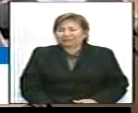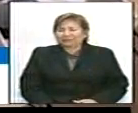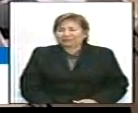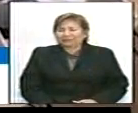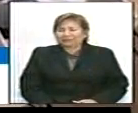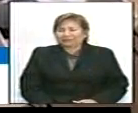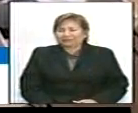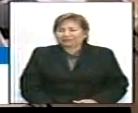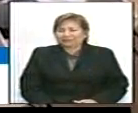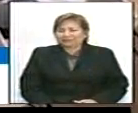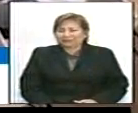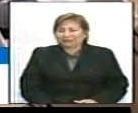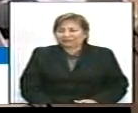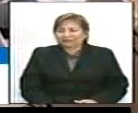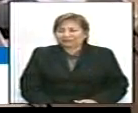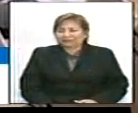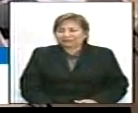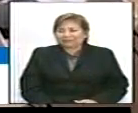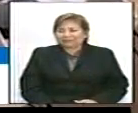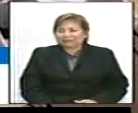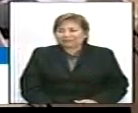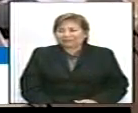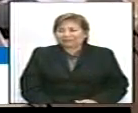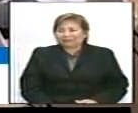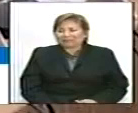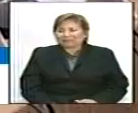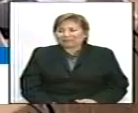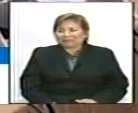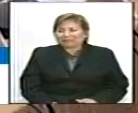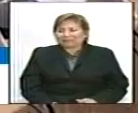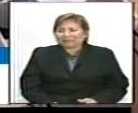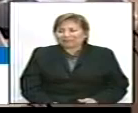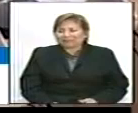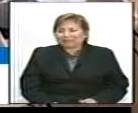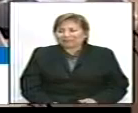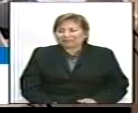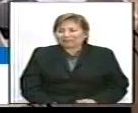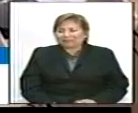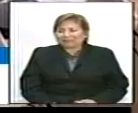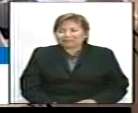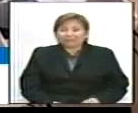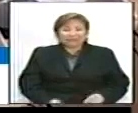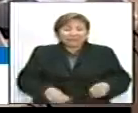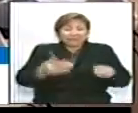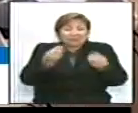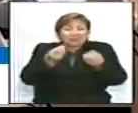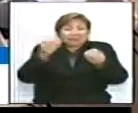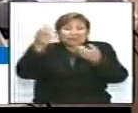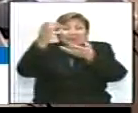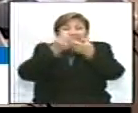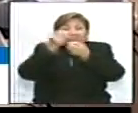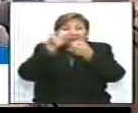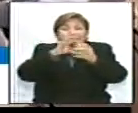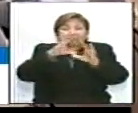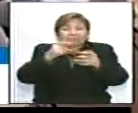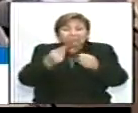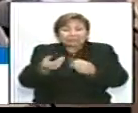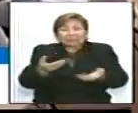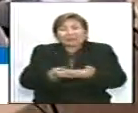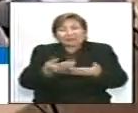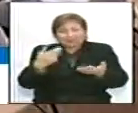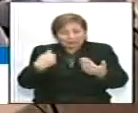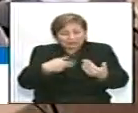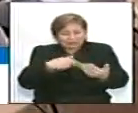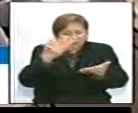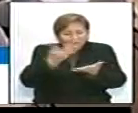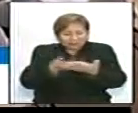hacen? Jalan la electricidad, la roban, la sacan. No es posible. Entonces, todo esto tiene un tema de seguridad y de compras. Pero lo que sí tenemos que poner